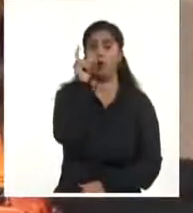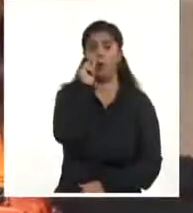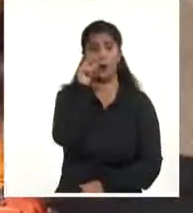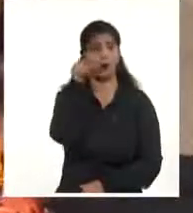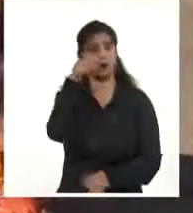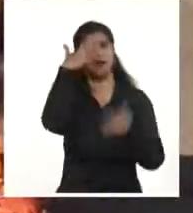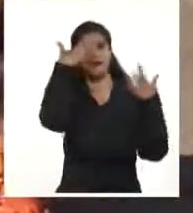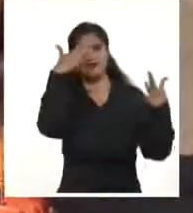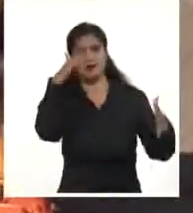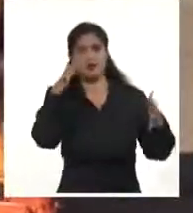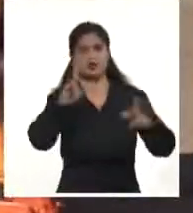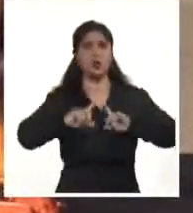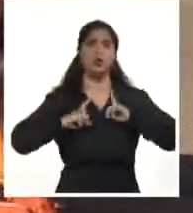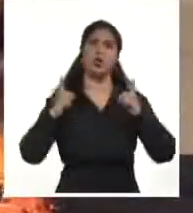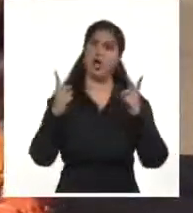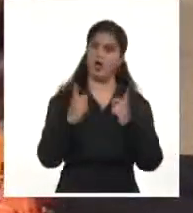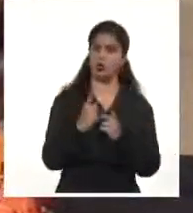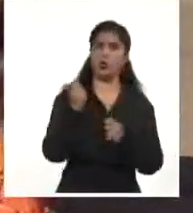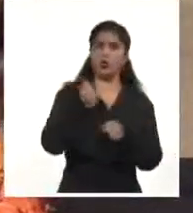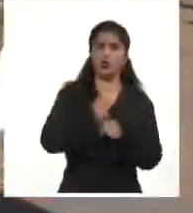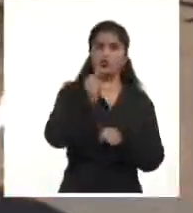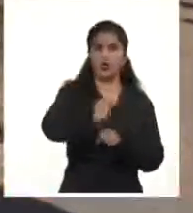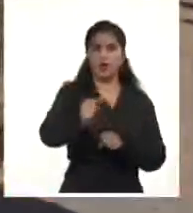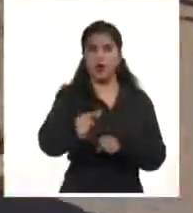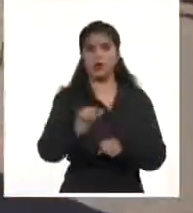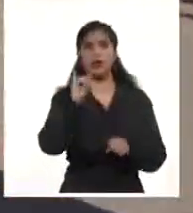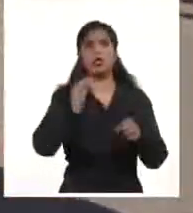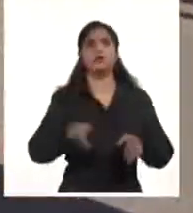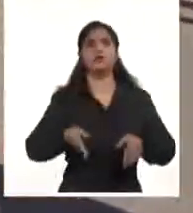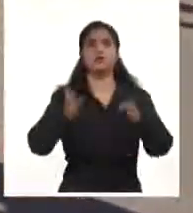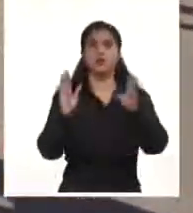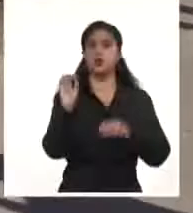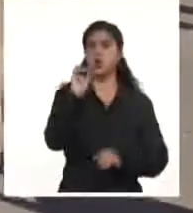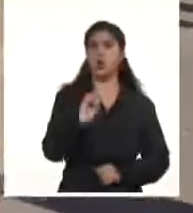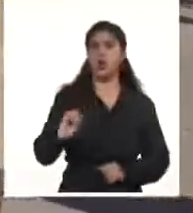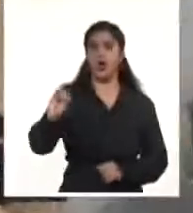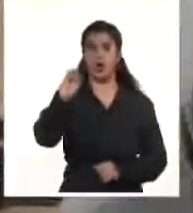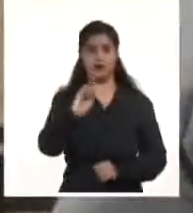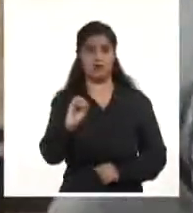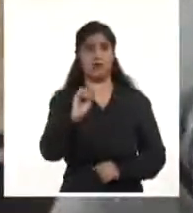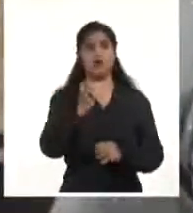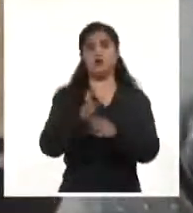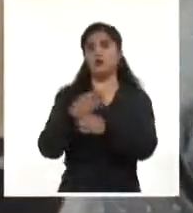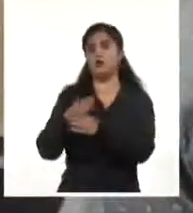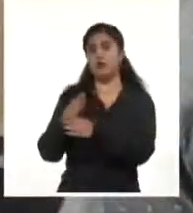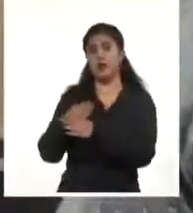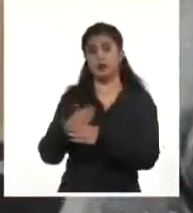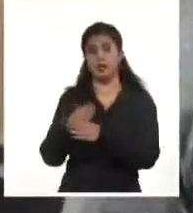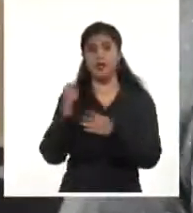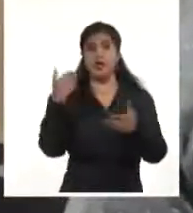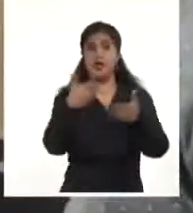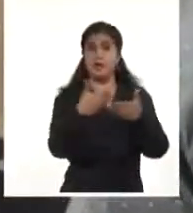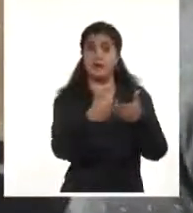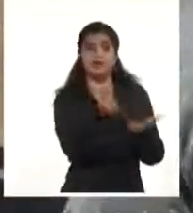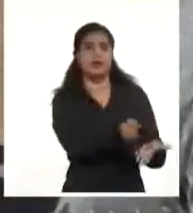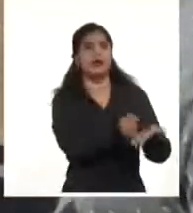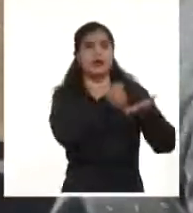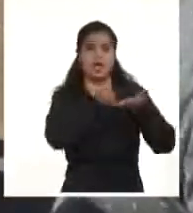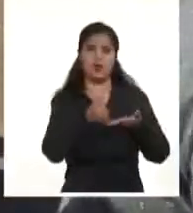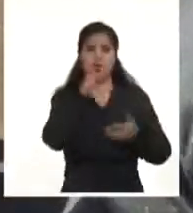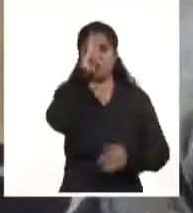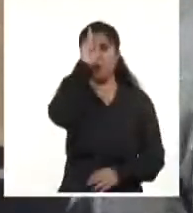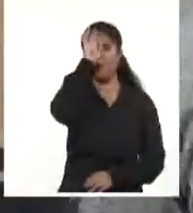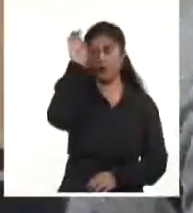nombre de todo su personal, reconoció instituciones, organismos y nuevas formas de gestión no estatal que apoyaron a la institución.